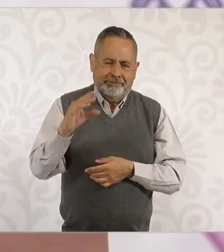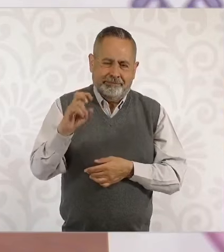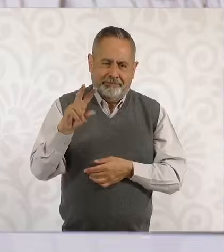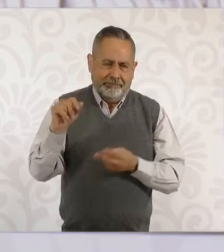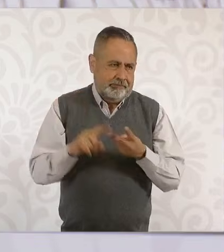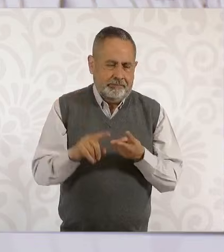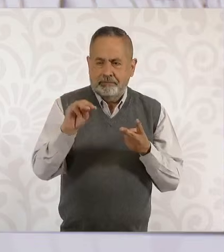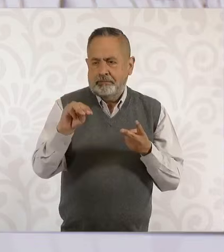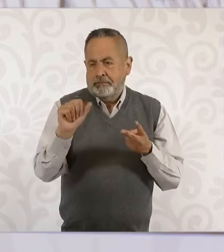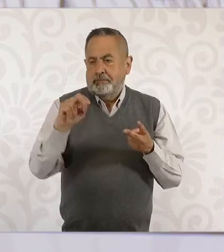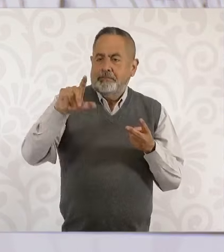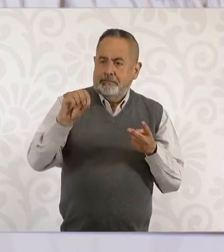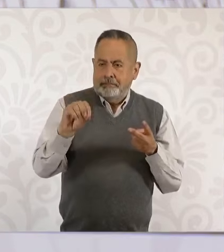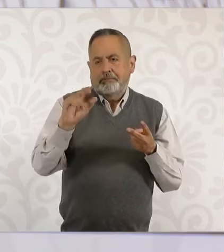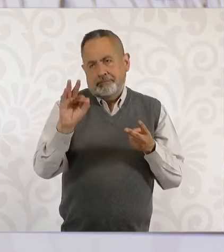Manlio Fabio Beltrones,